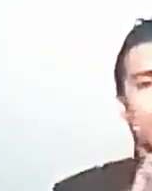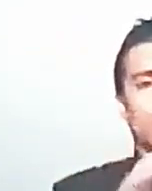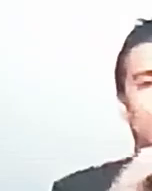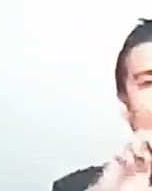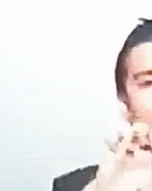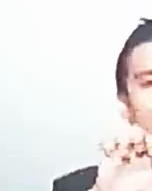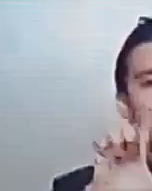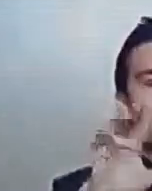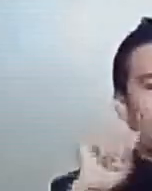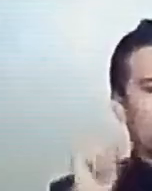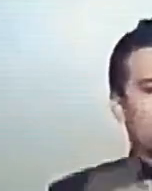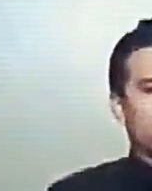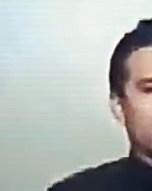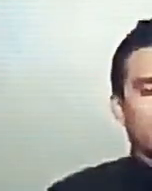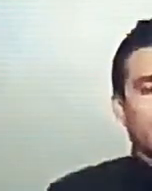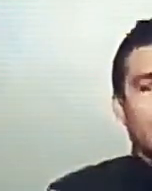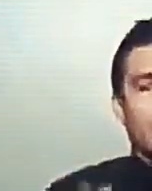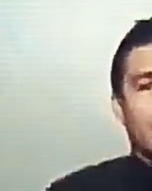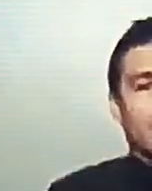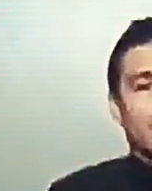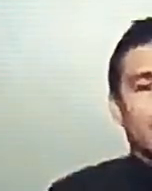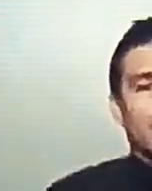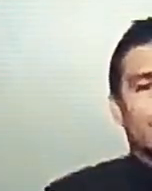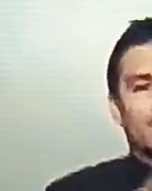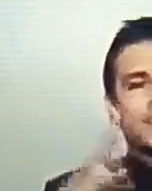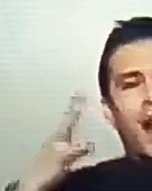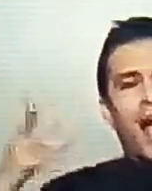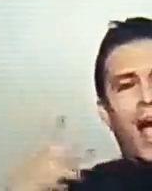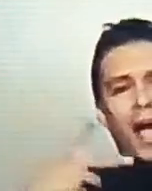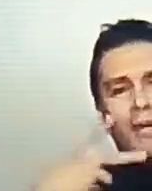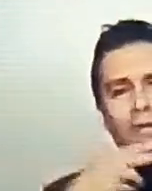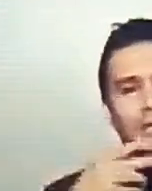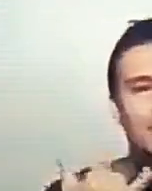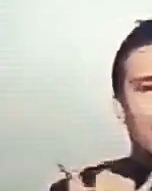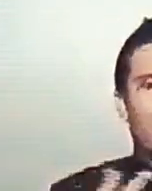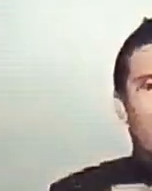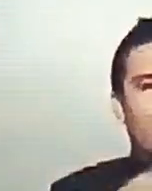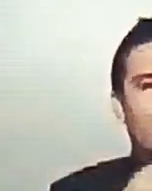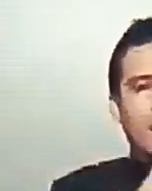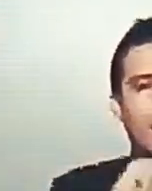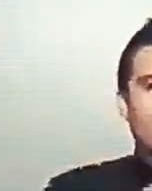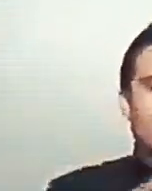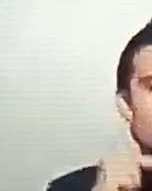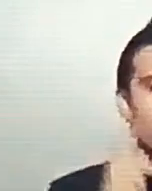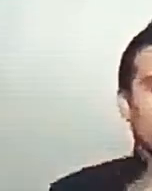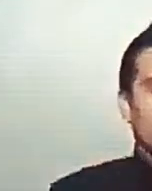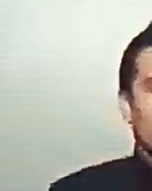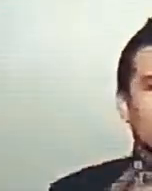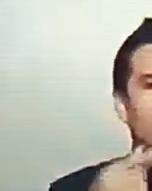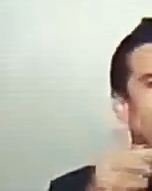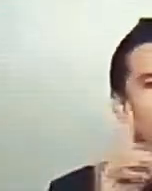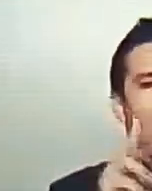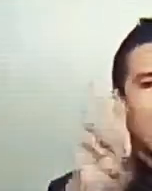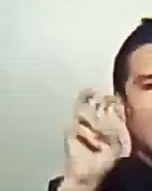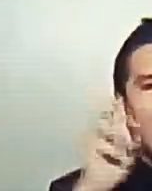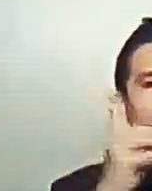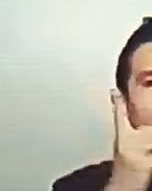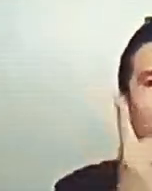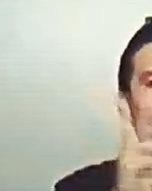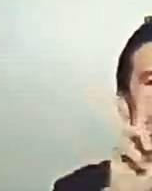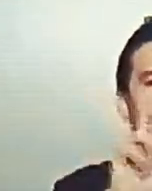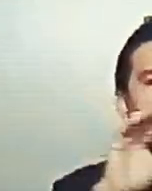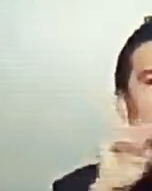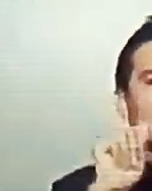doctora. El dragado es una de las grandes mentiras de la actual prefecta y del social cristiano Nicolás Lapenti. La prefecta actual dice